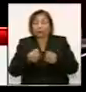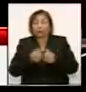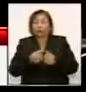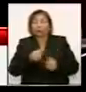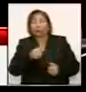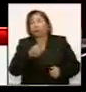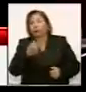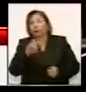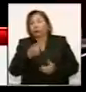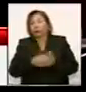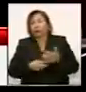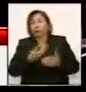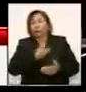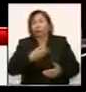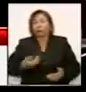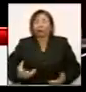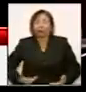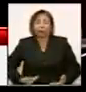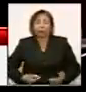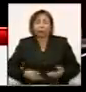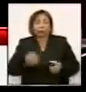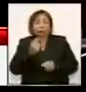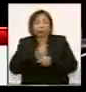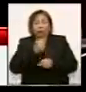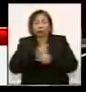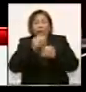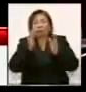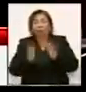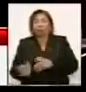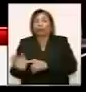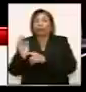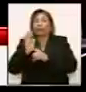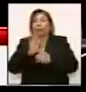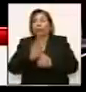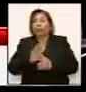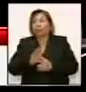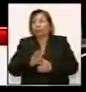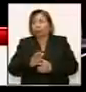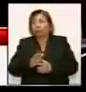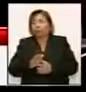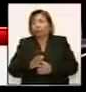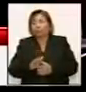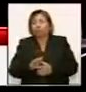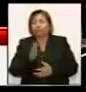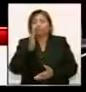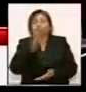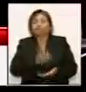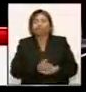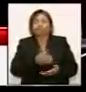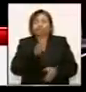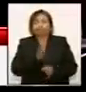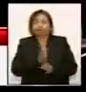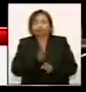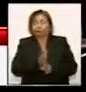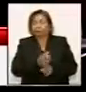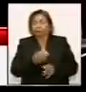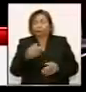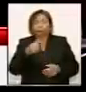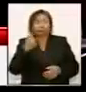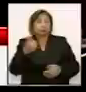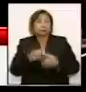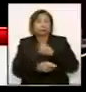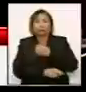a los cometidos en otros países en agravio del Estado. Funcionarios que representan, los representantes que hayan sido condenados por sentencia firme en el Perú o en el